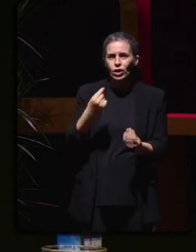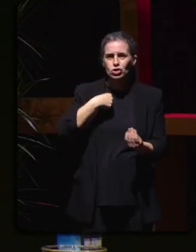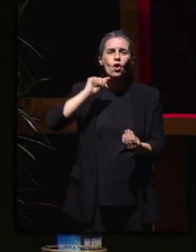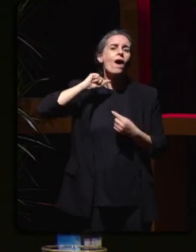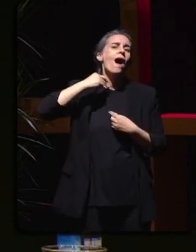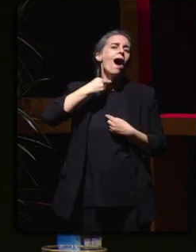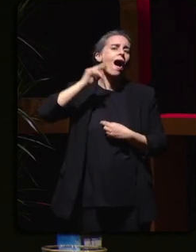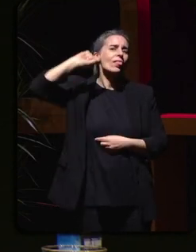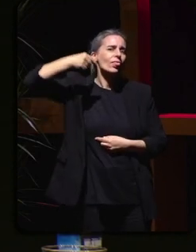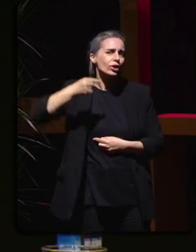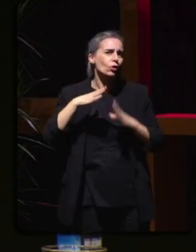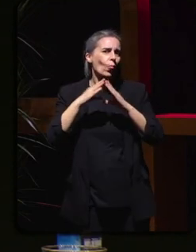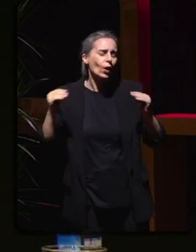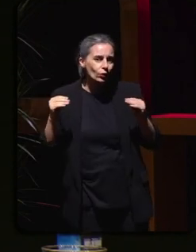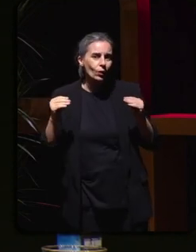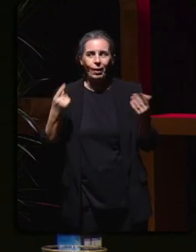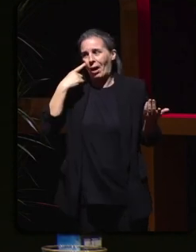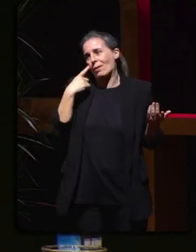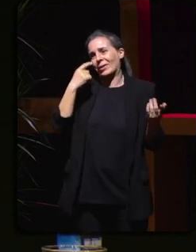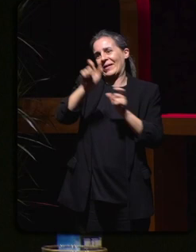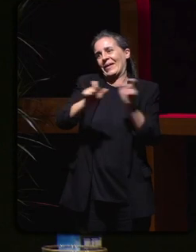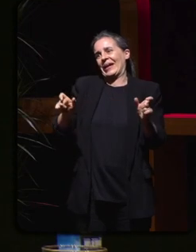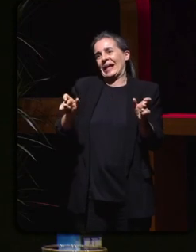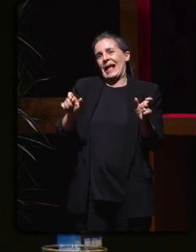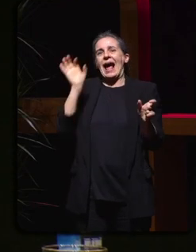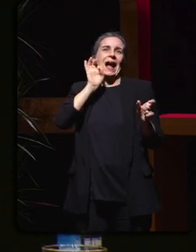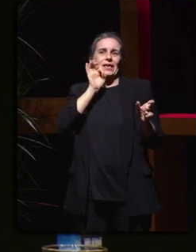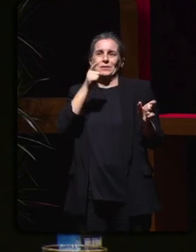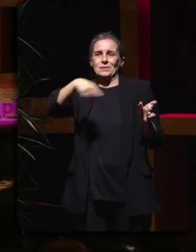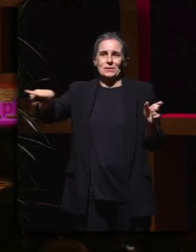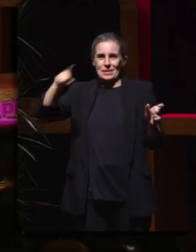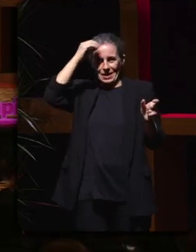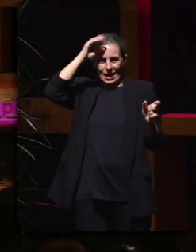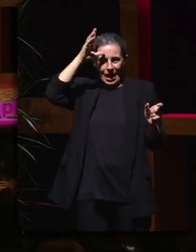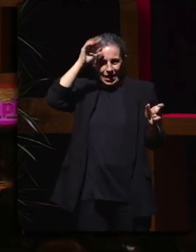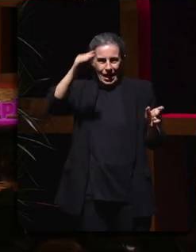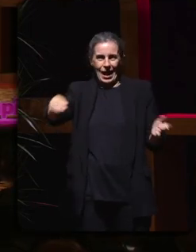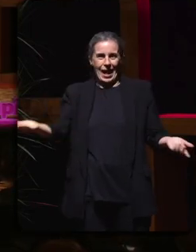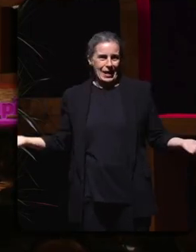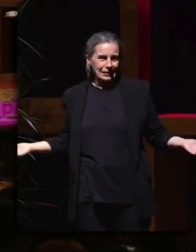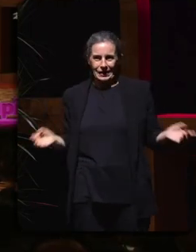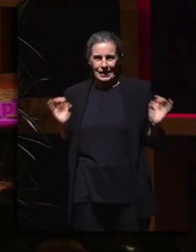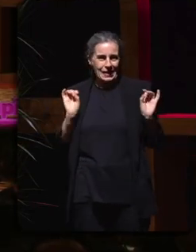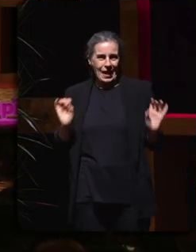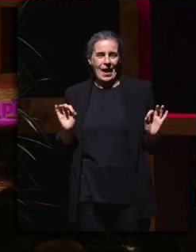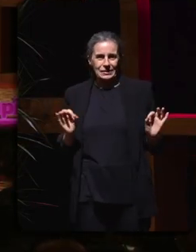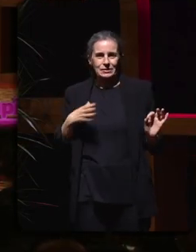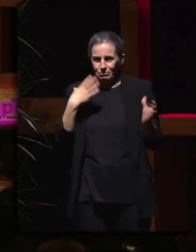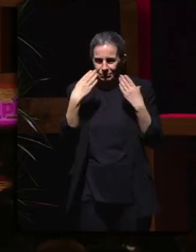y dije hombre doy por hecho que en Galicia hay gente inteligente como en todos lados No pues Supongo que sí